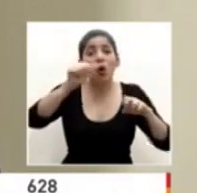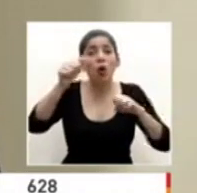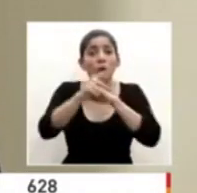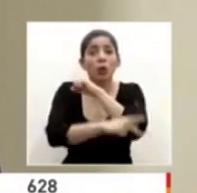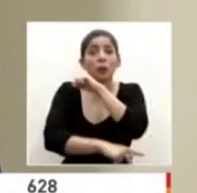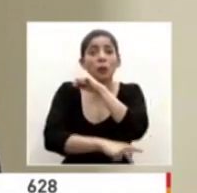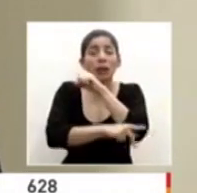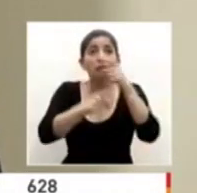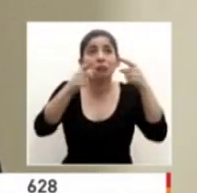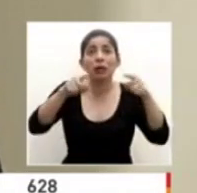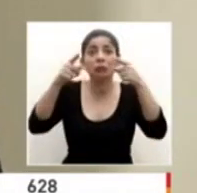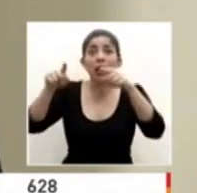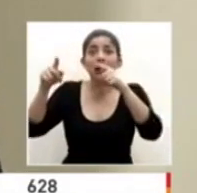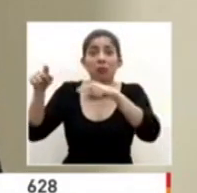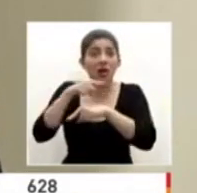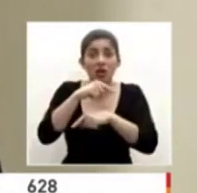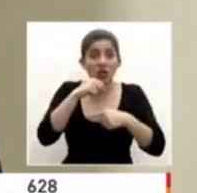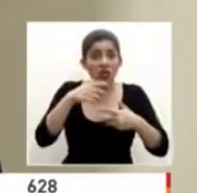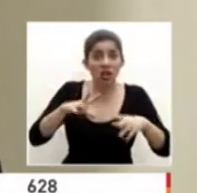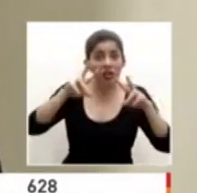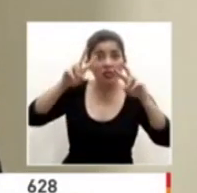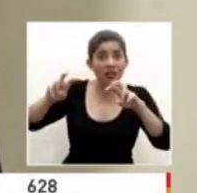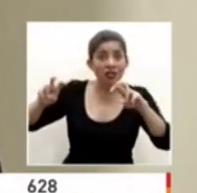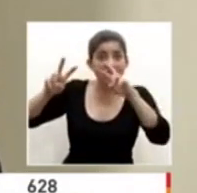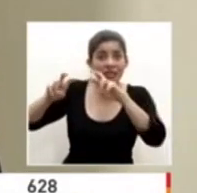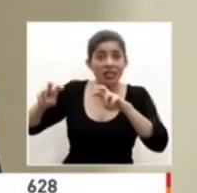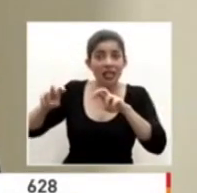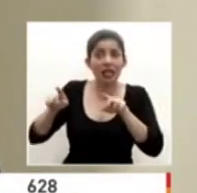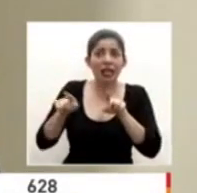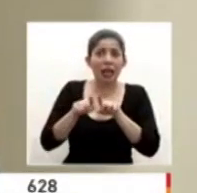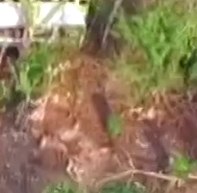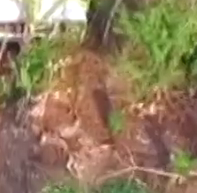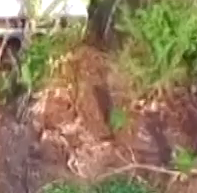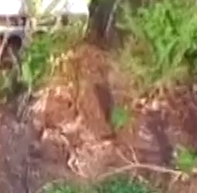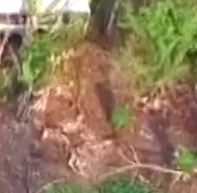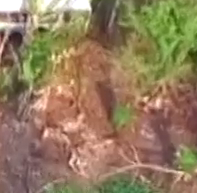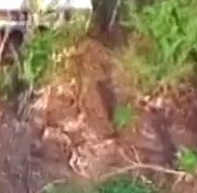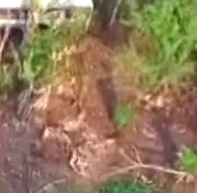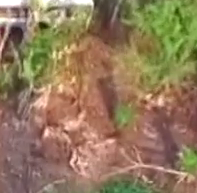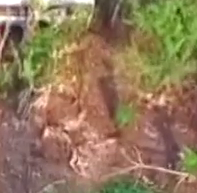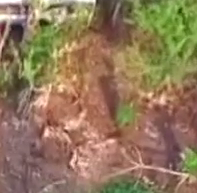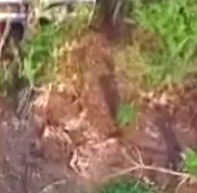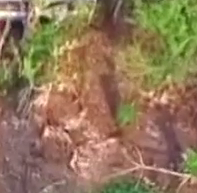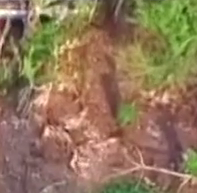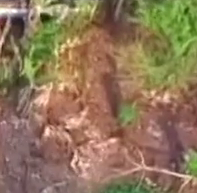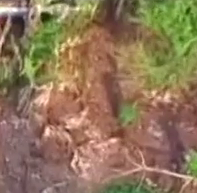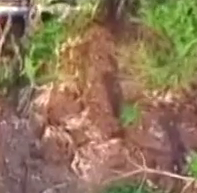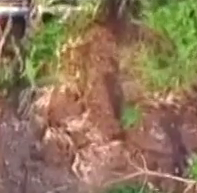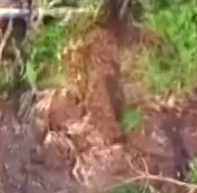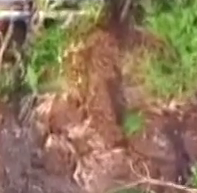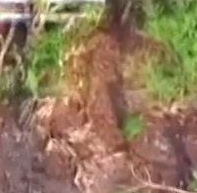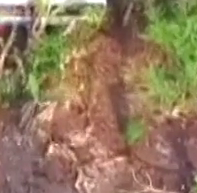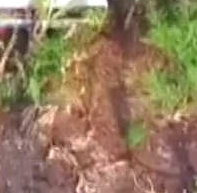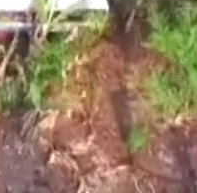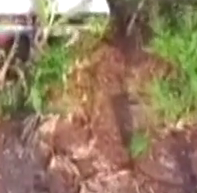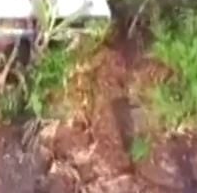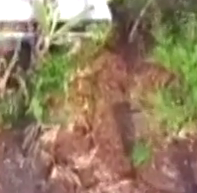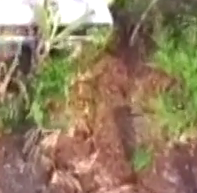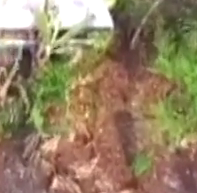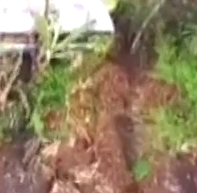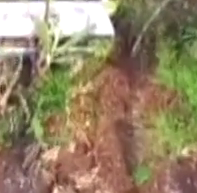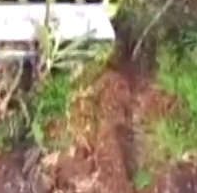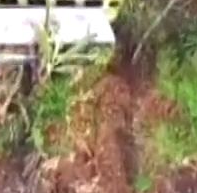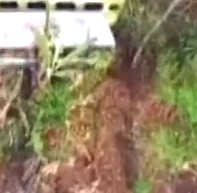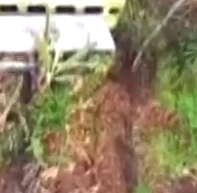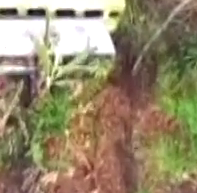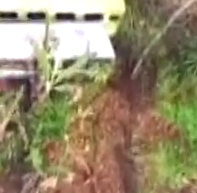países, incluso cercanos a nosotros, siempre ponemos como ejemplo lo que ha pasado en Italia, en